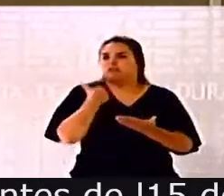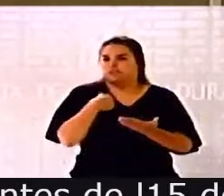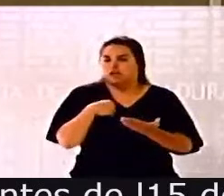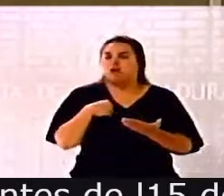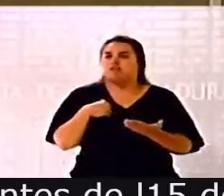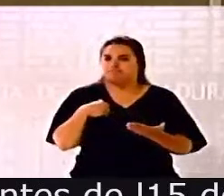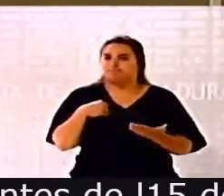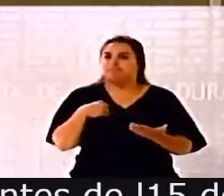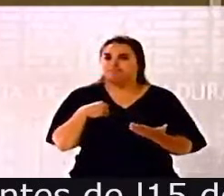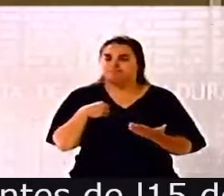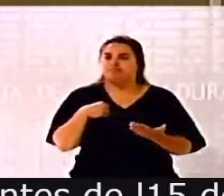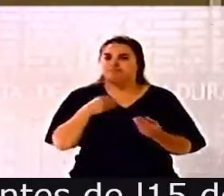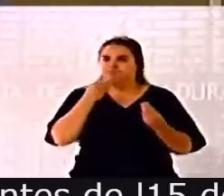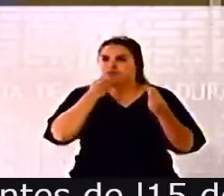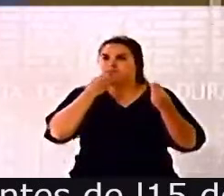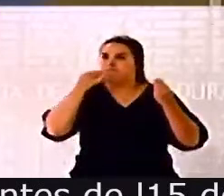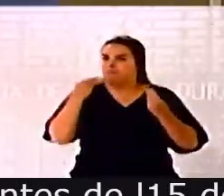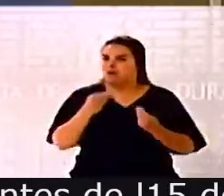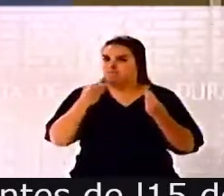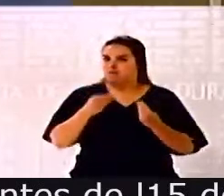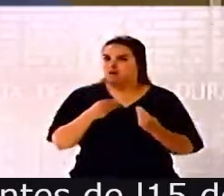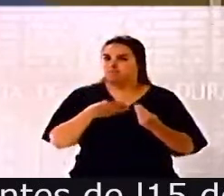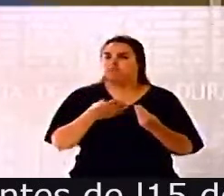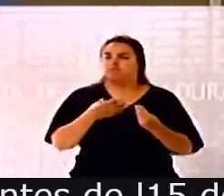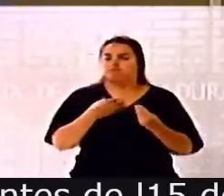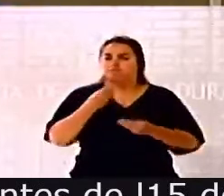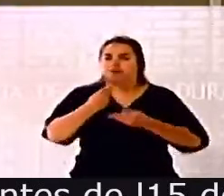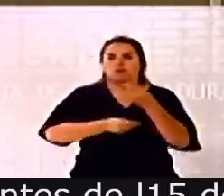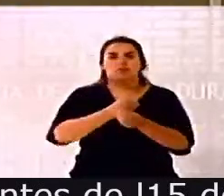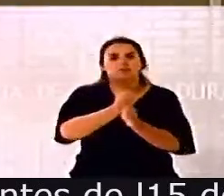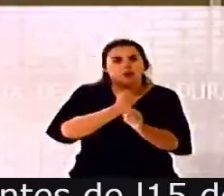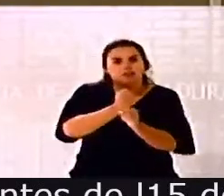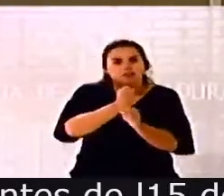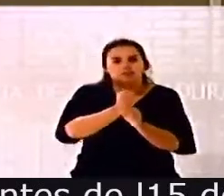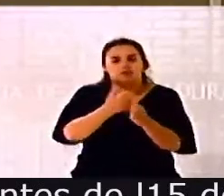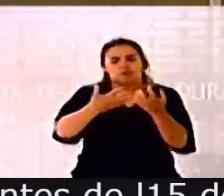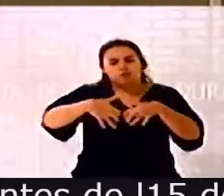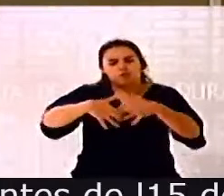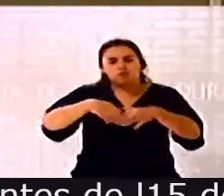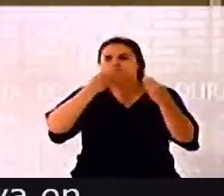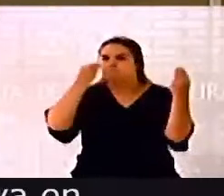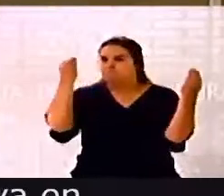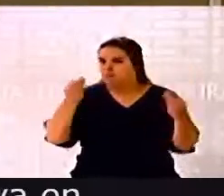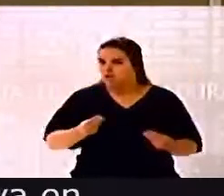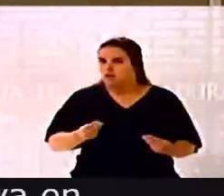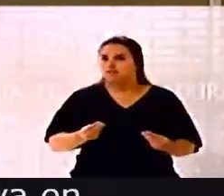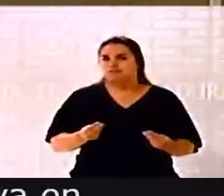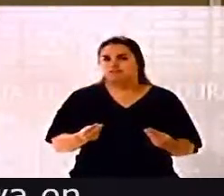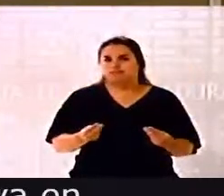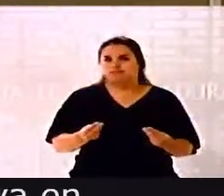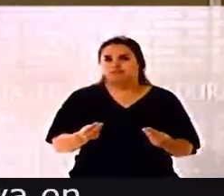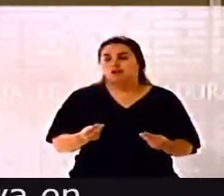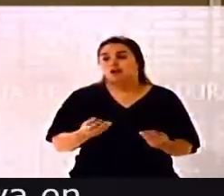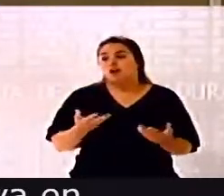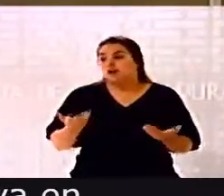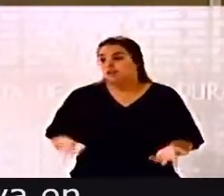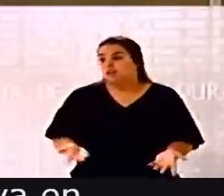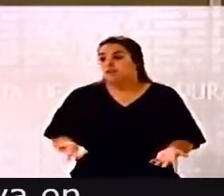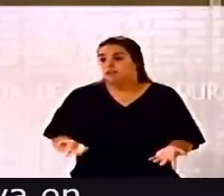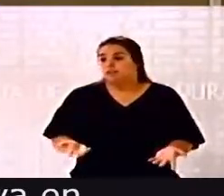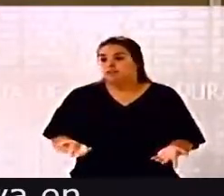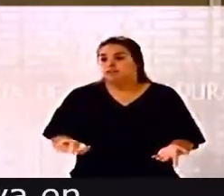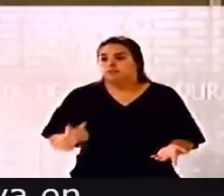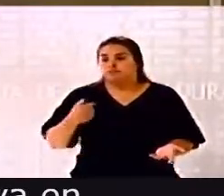podrá estar ya en producción, en funcionamiento, mejor dicho, y por lo tanto que